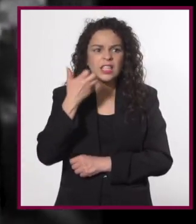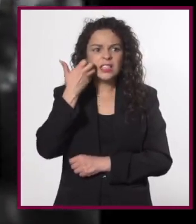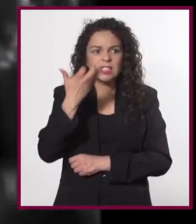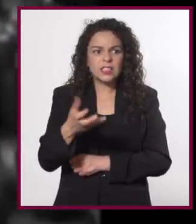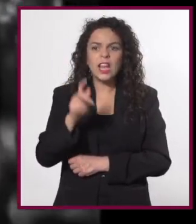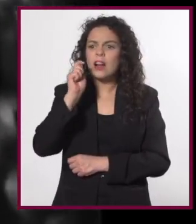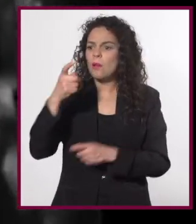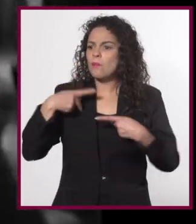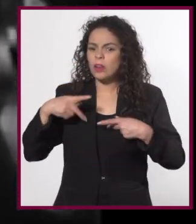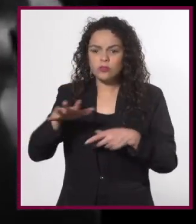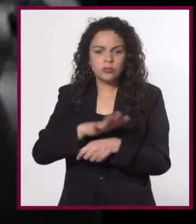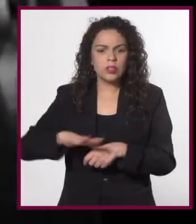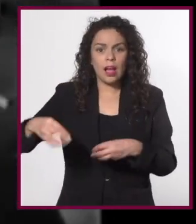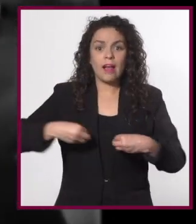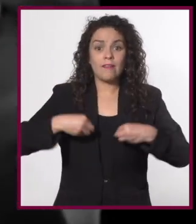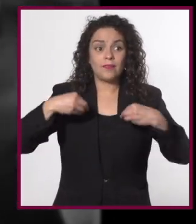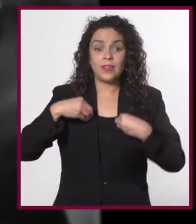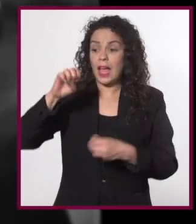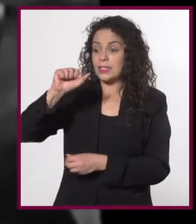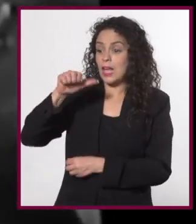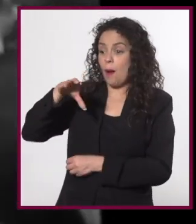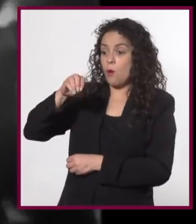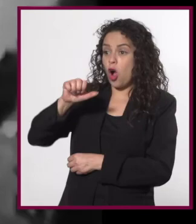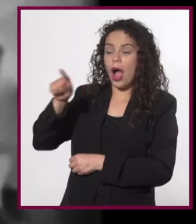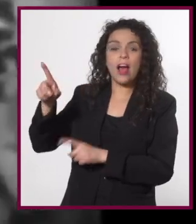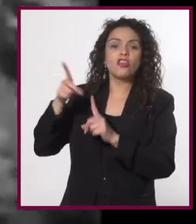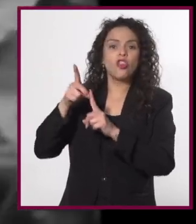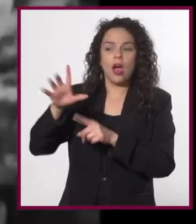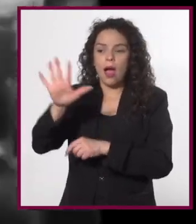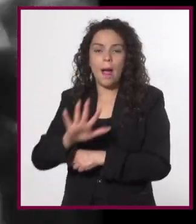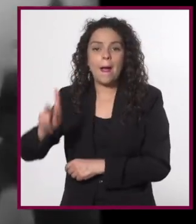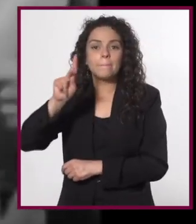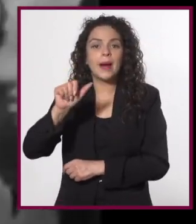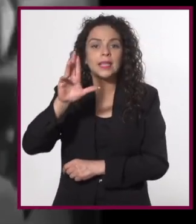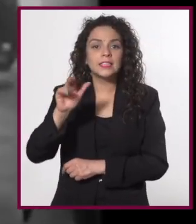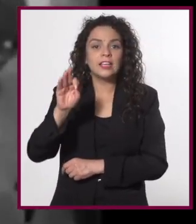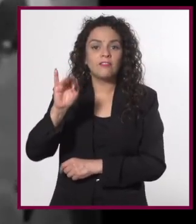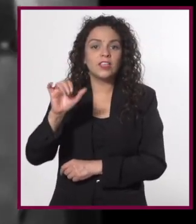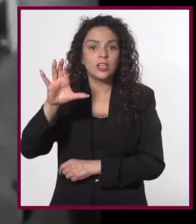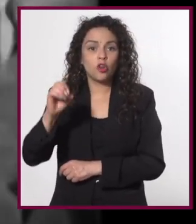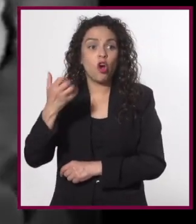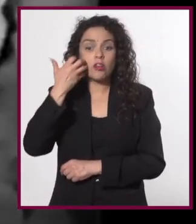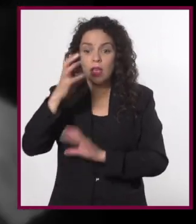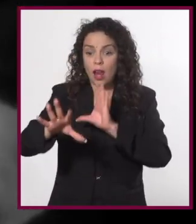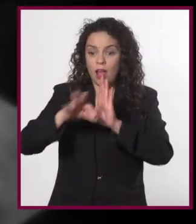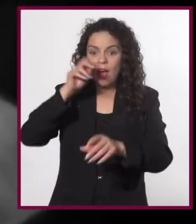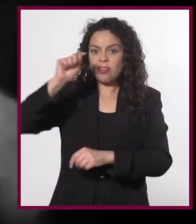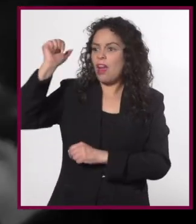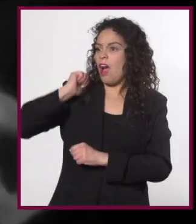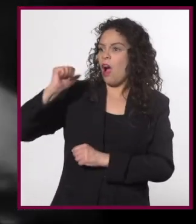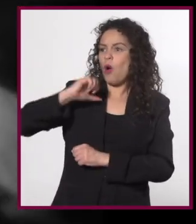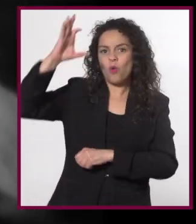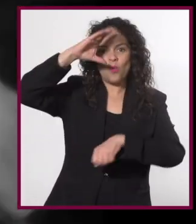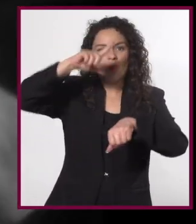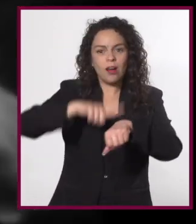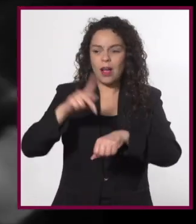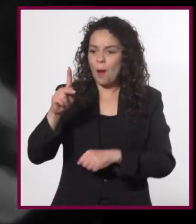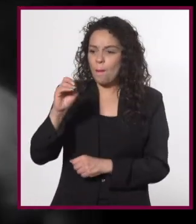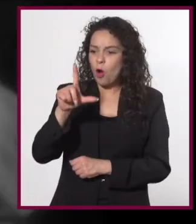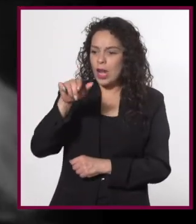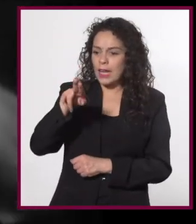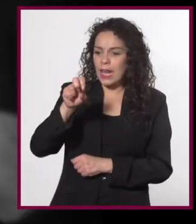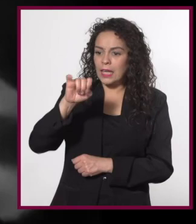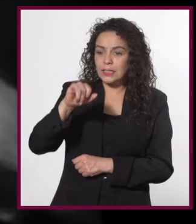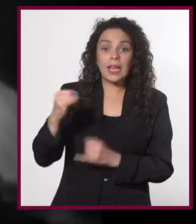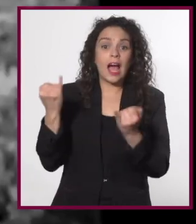documentar la vida de la población de Samoa en el Pacífico. Se proponía descubrir la antigua cultura polinesia, tal como